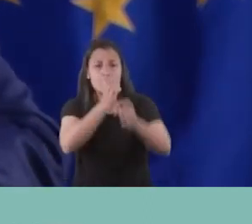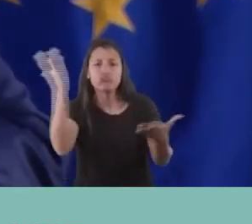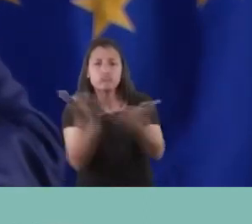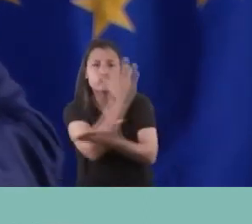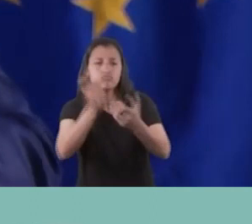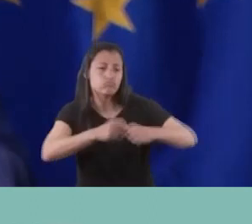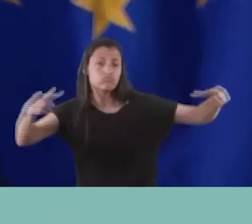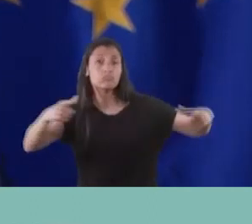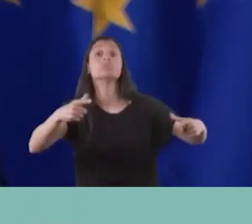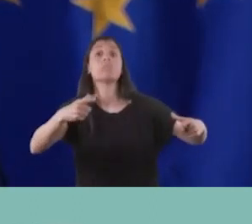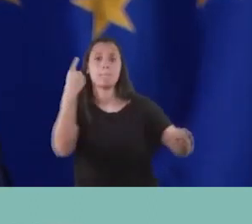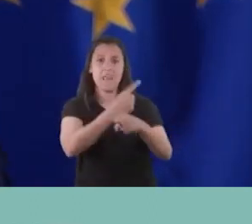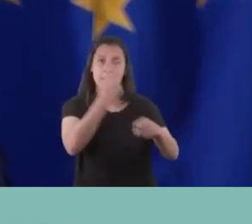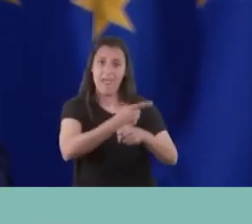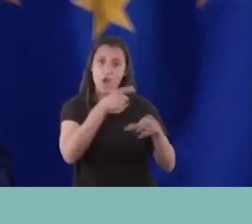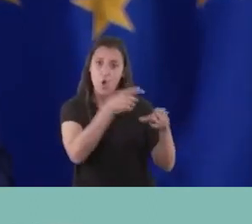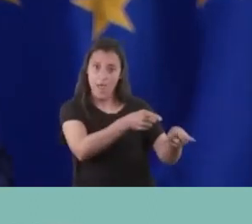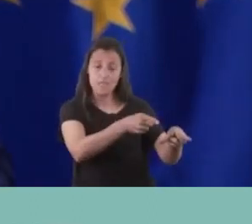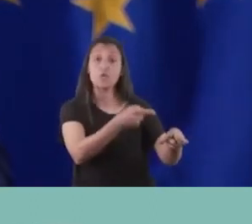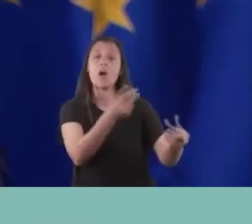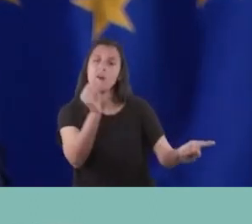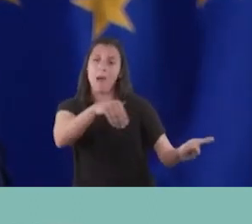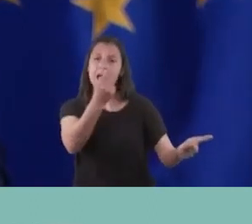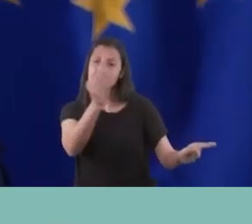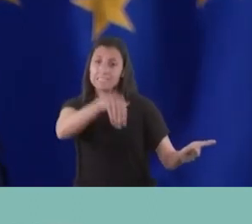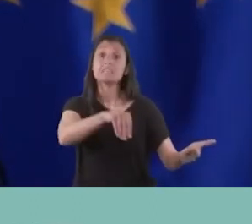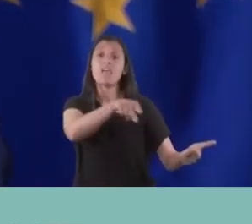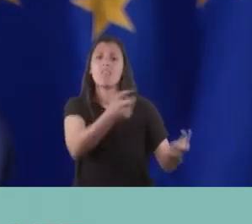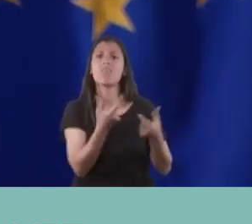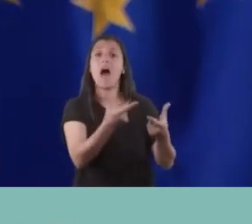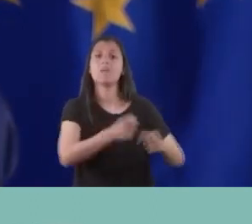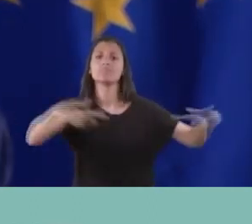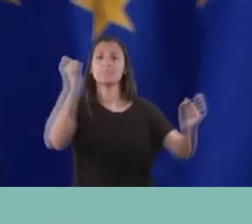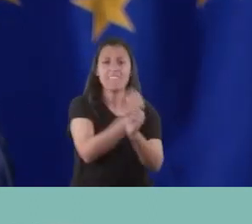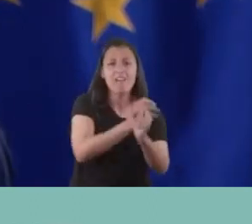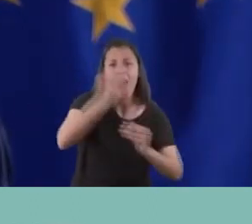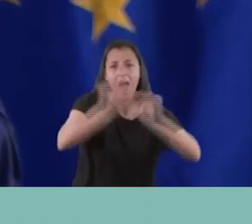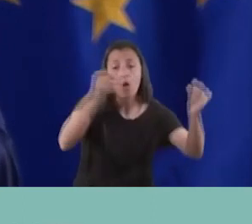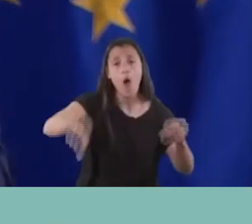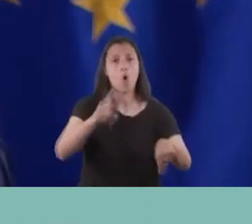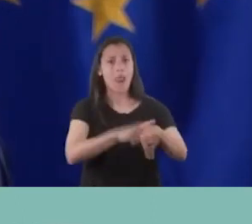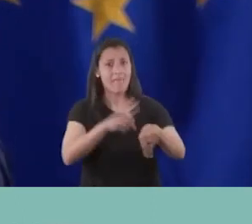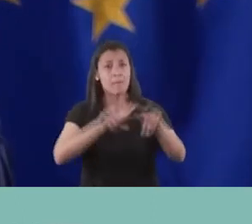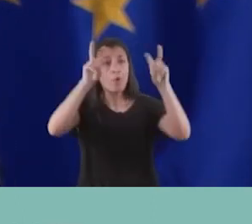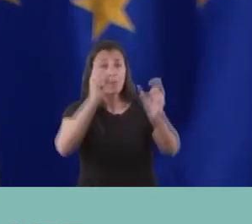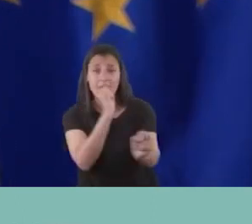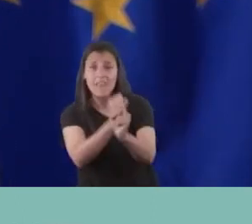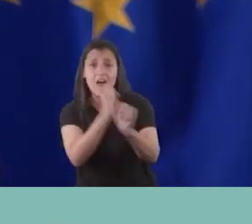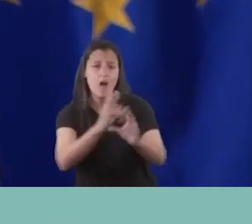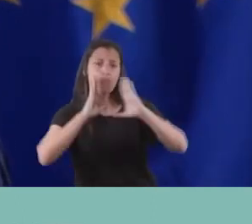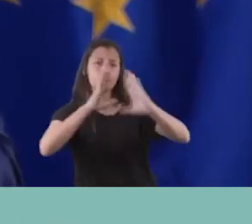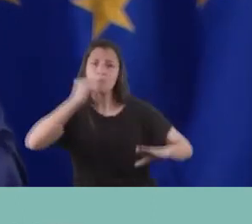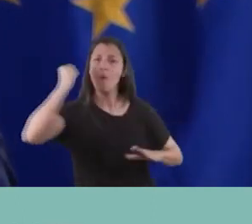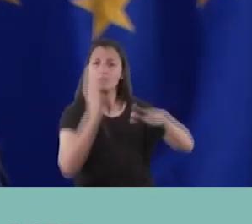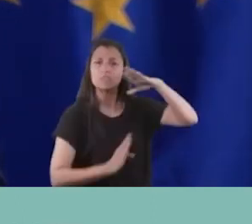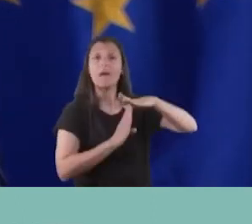producción primaria, a agregarle valor para aumentar trabajo. Estamos en un tiempo donde el trabajo es central para